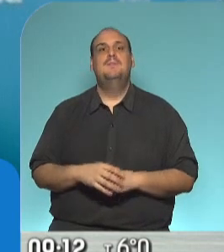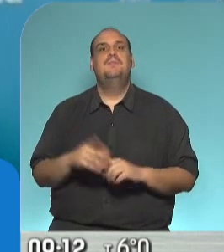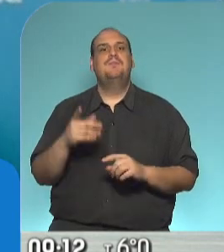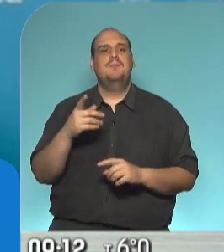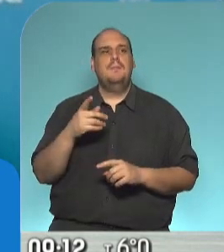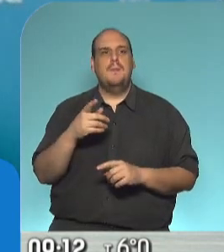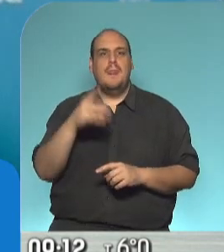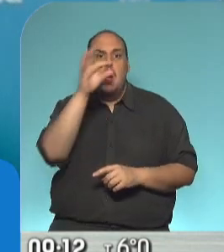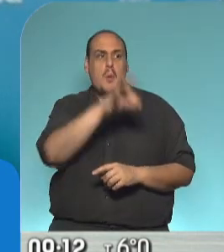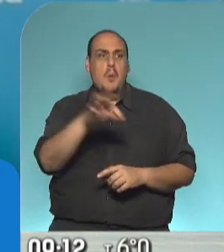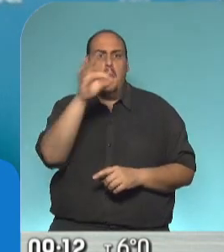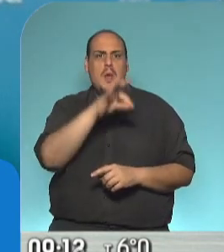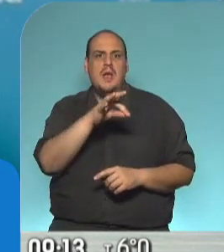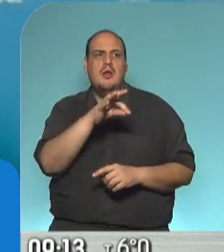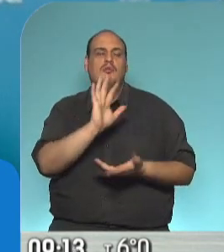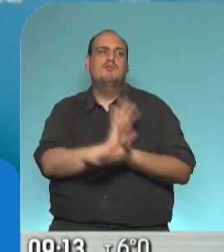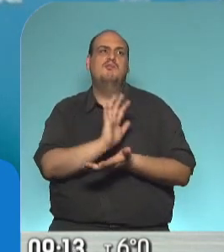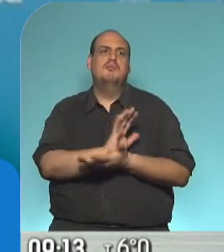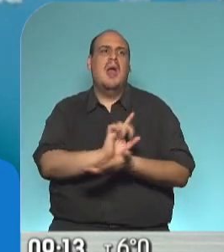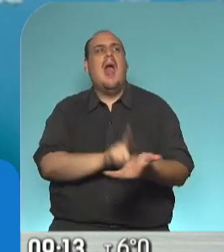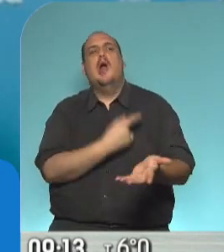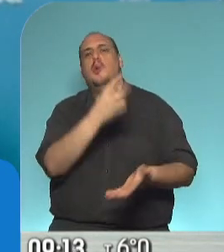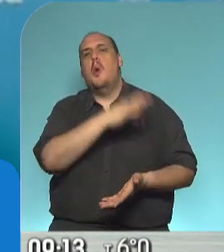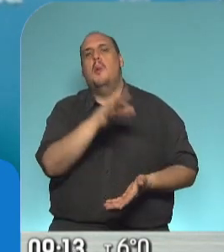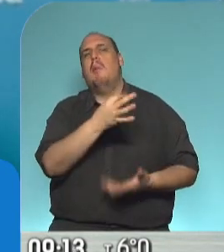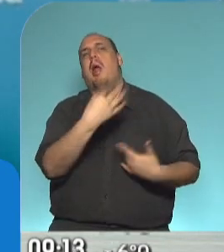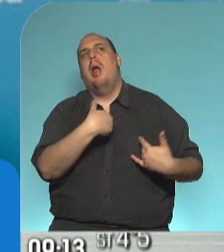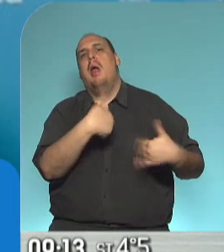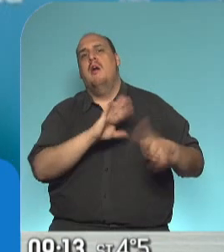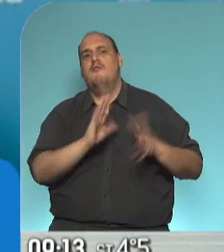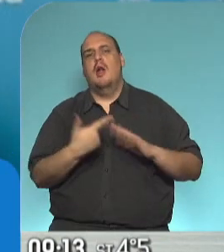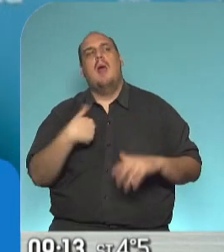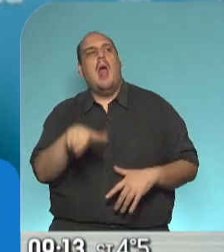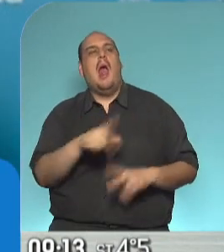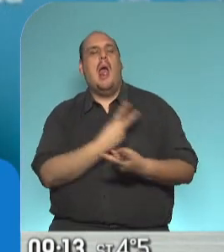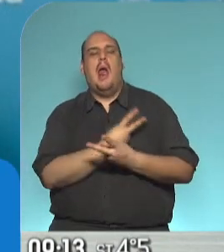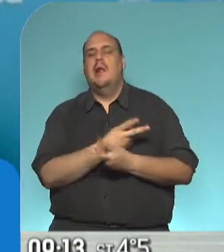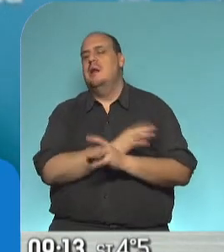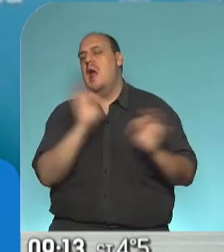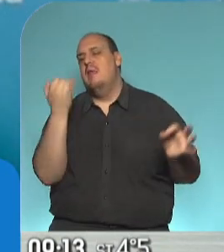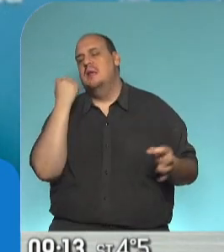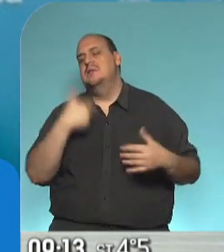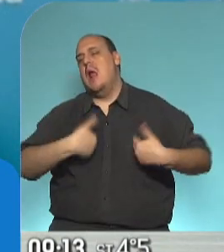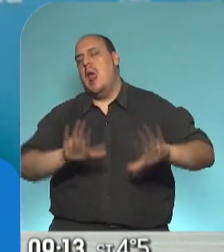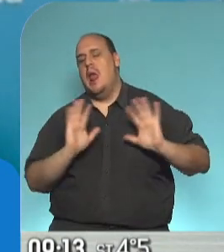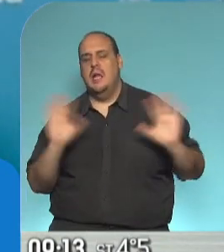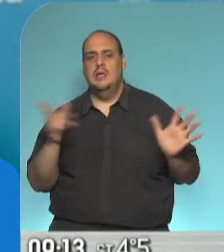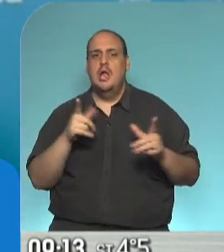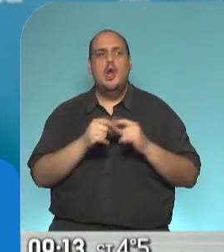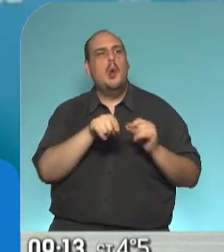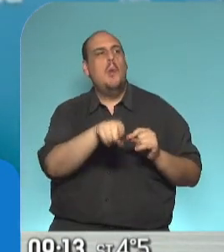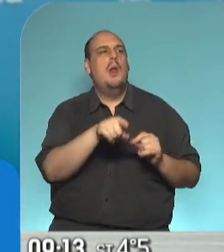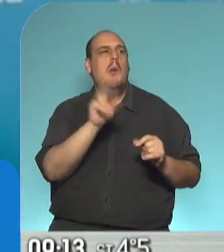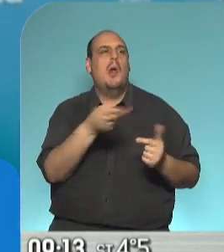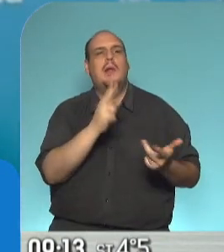Aprender a convivir con el virus no es acostumbrarse al virus, no es no optimizar las medidas de control, no es naturalizar los números,